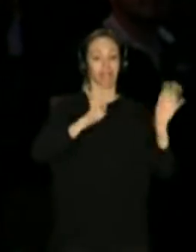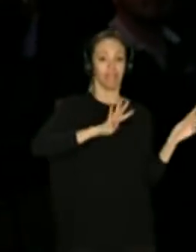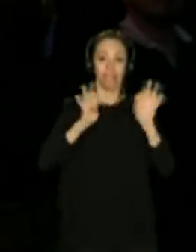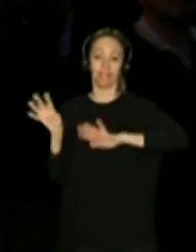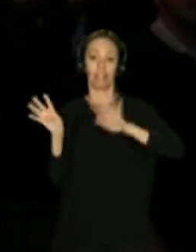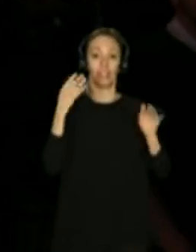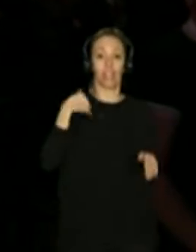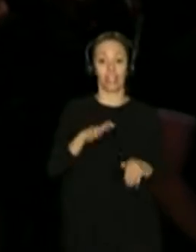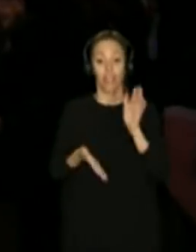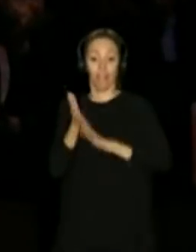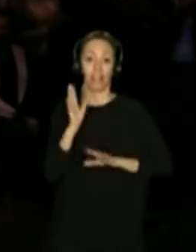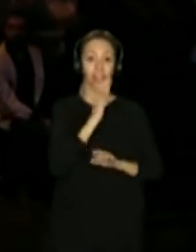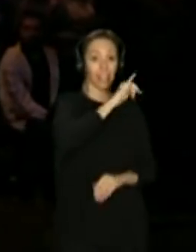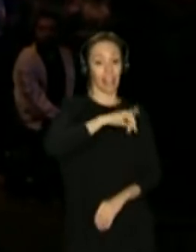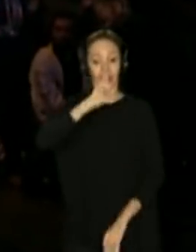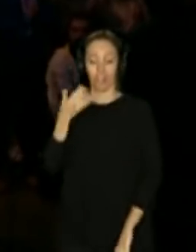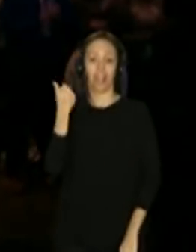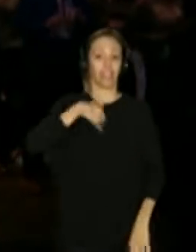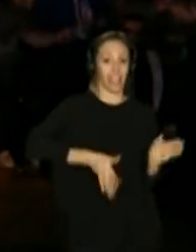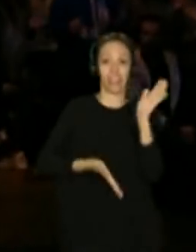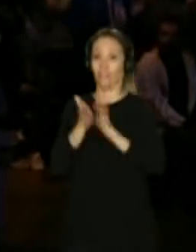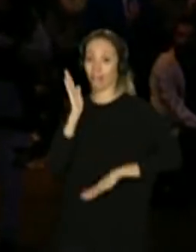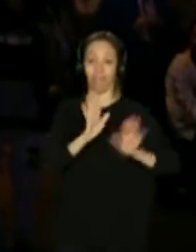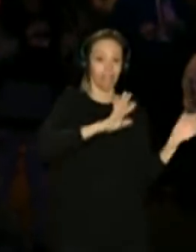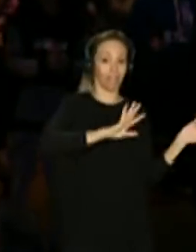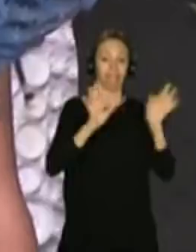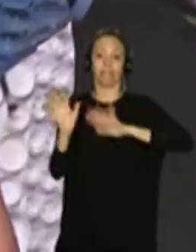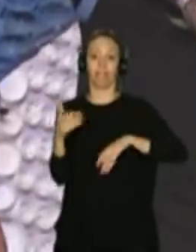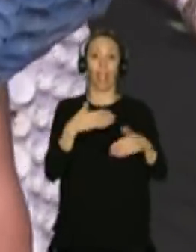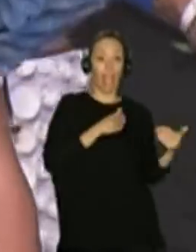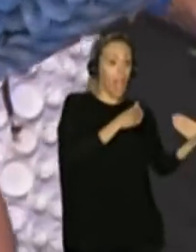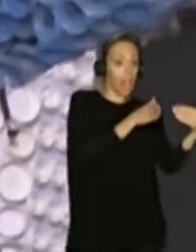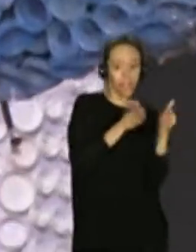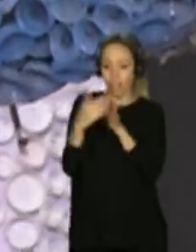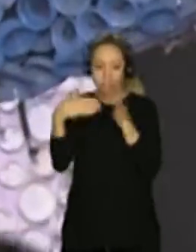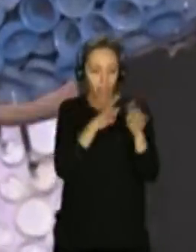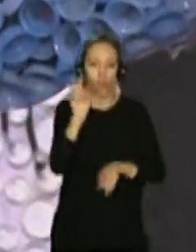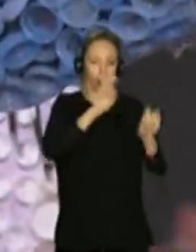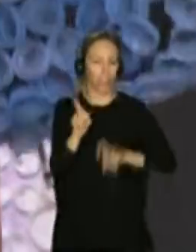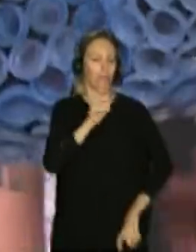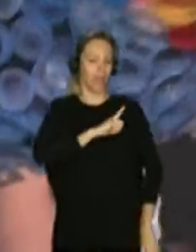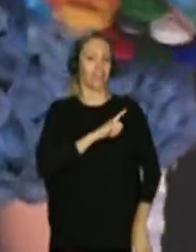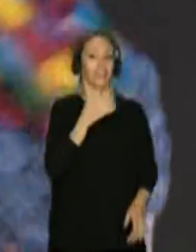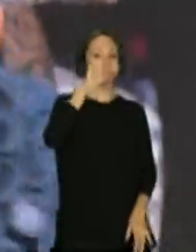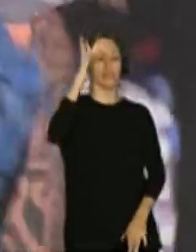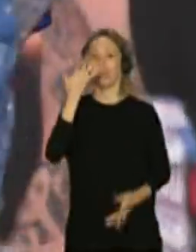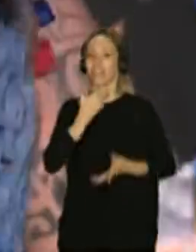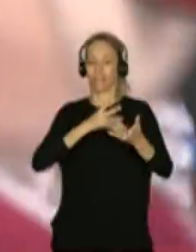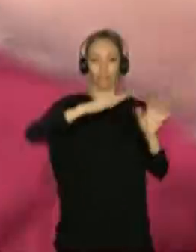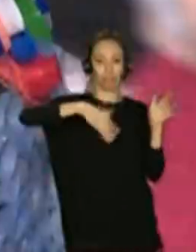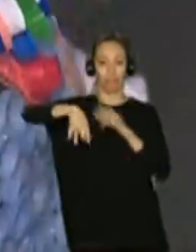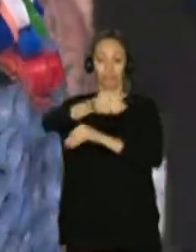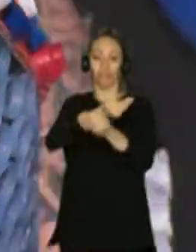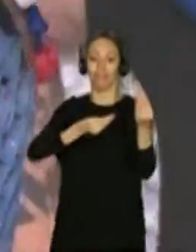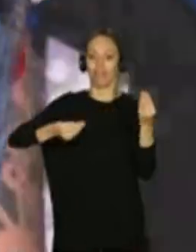Un poquito más fuerte. ¡Ay, qué bonito! ¡No se oye! ¡Qué bonito Santa Cruz! Lo repetimos una vez